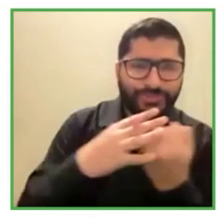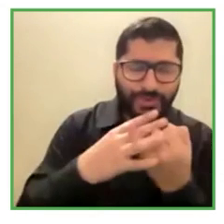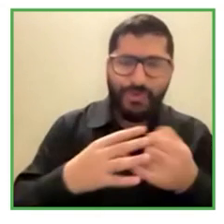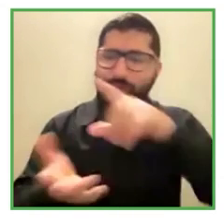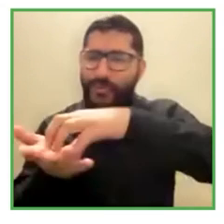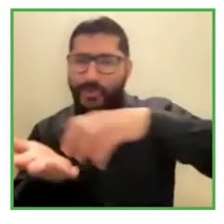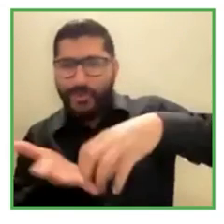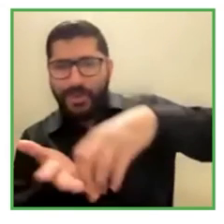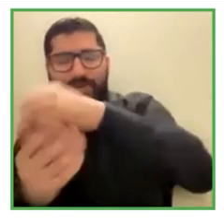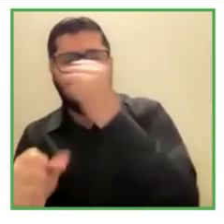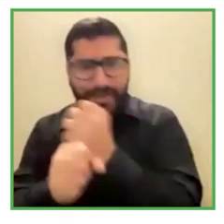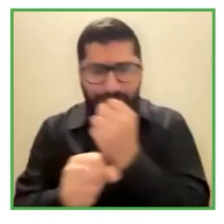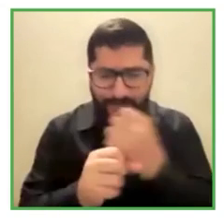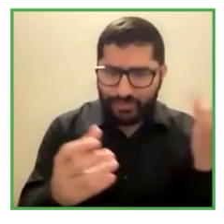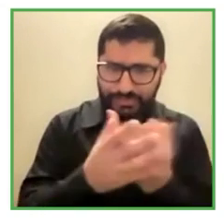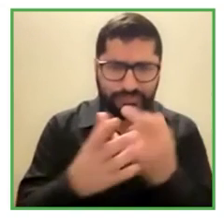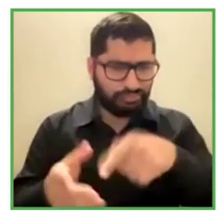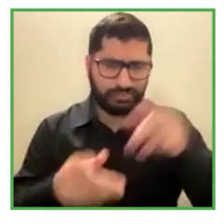personas.